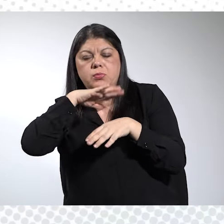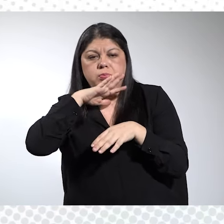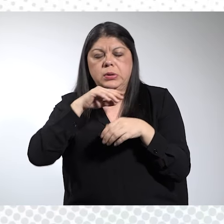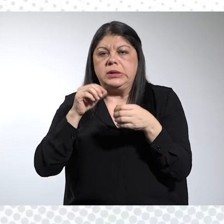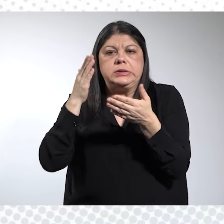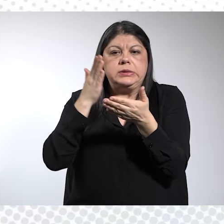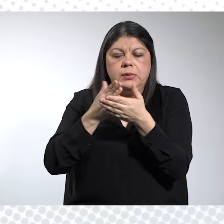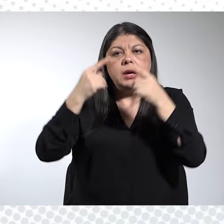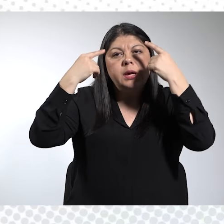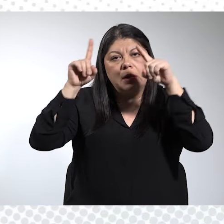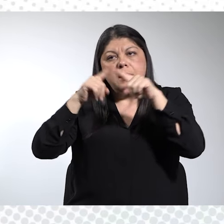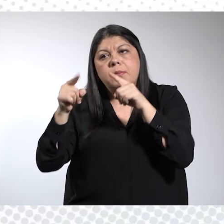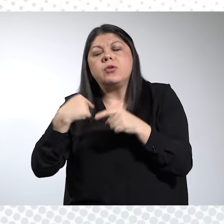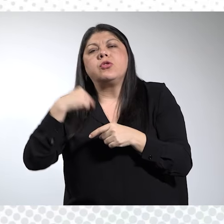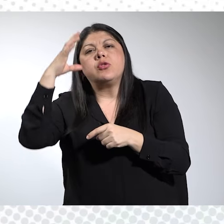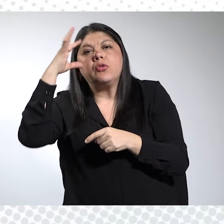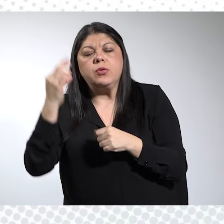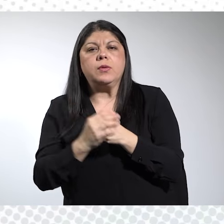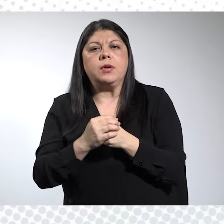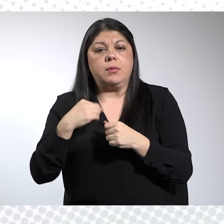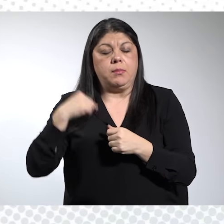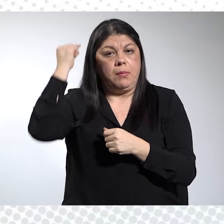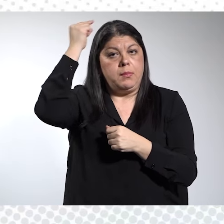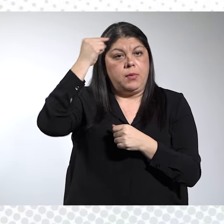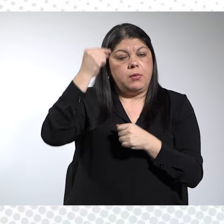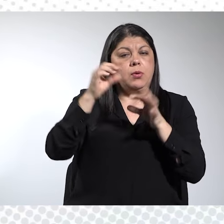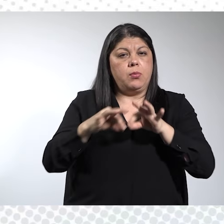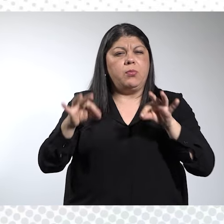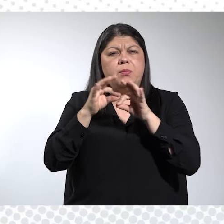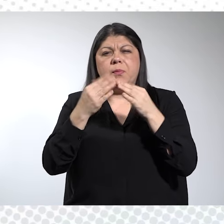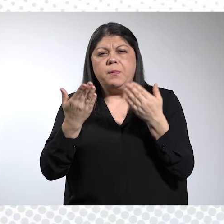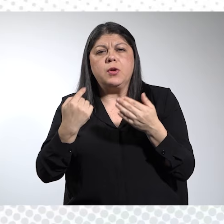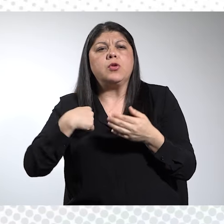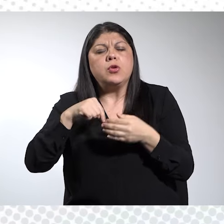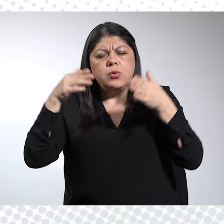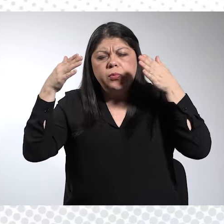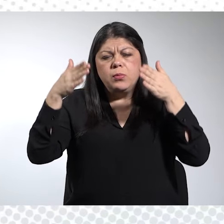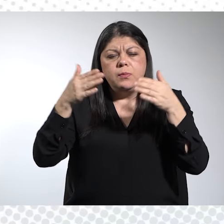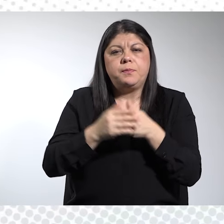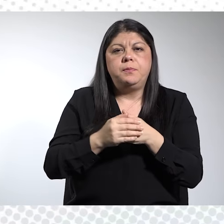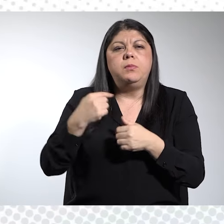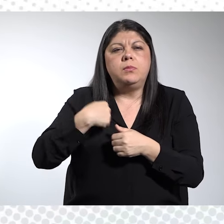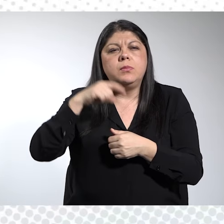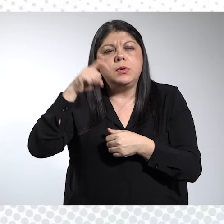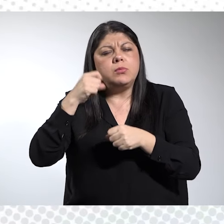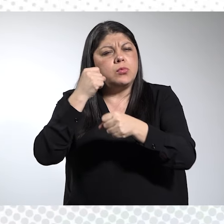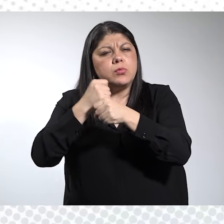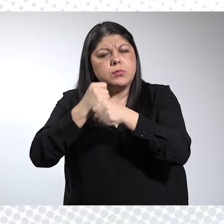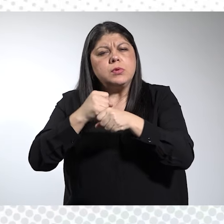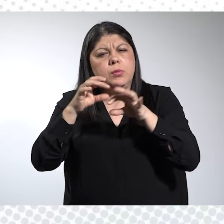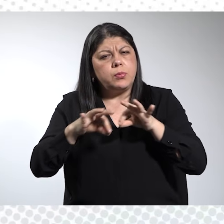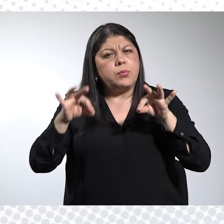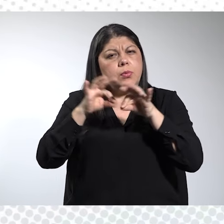sido bastante exitosos y creo yo que en mi gobierno lo importante en lo que nos vamos a focalizar y tenemos un